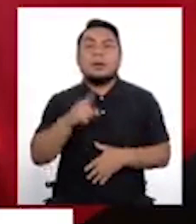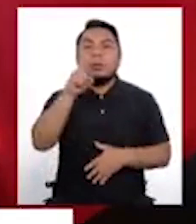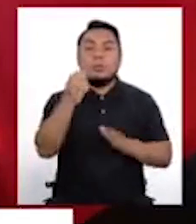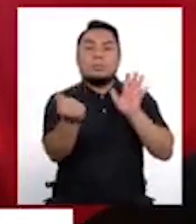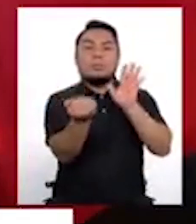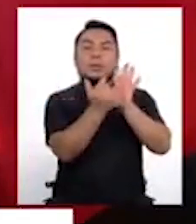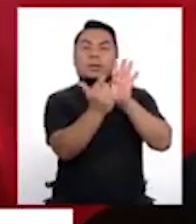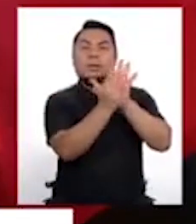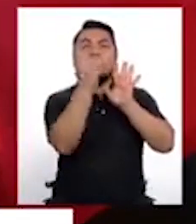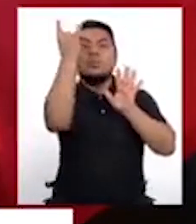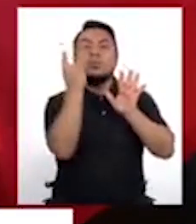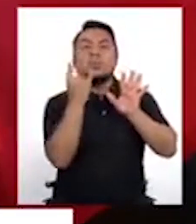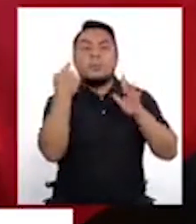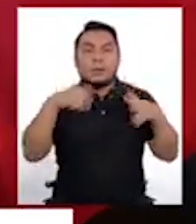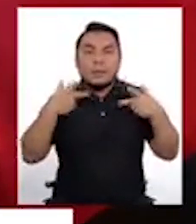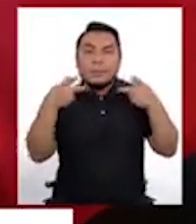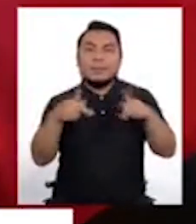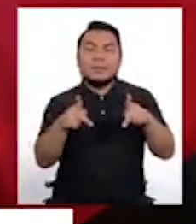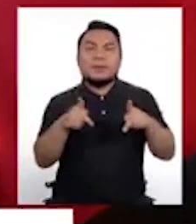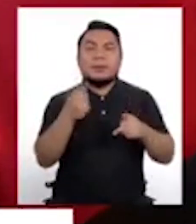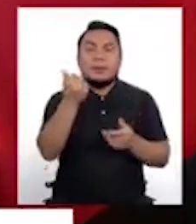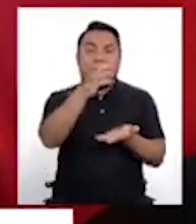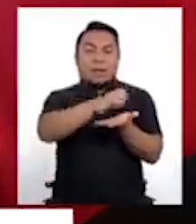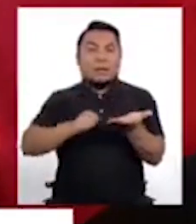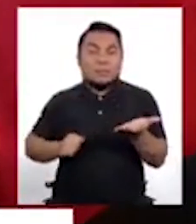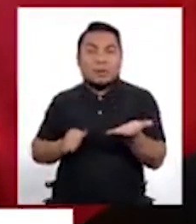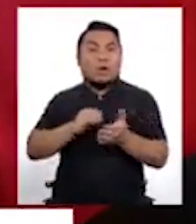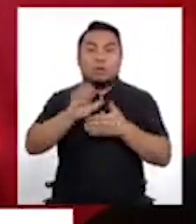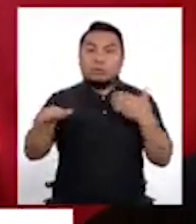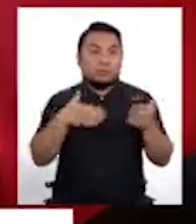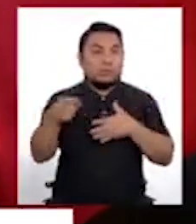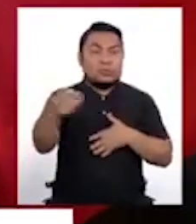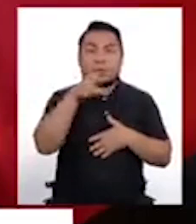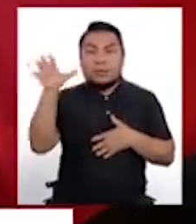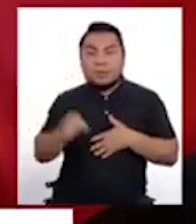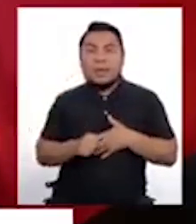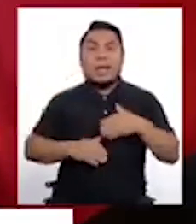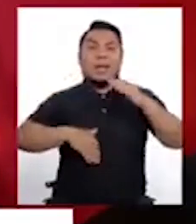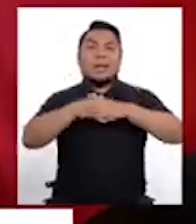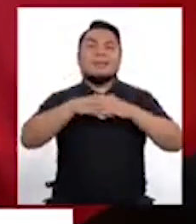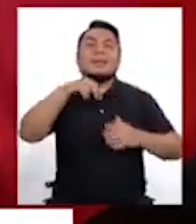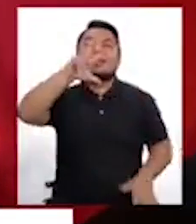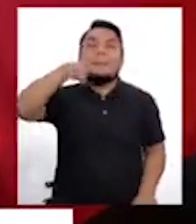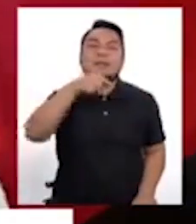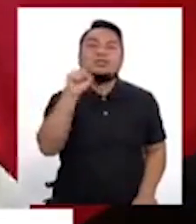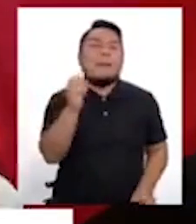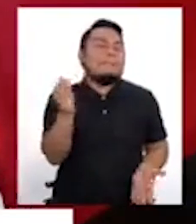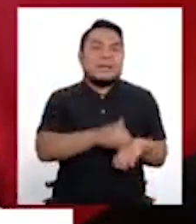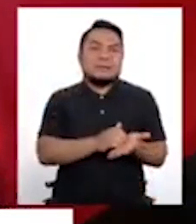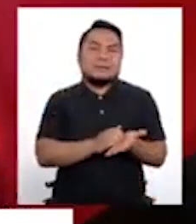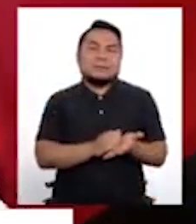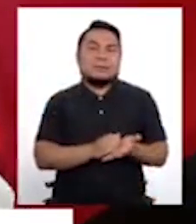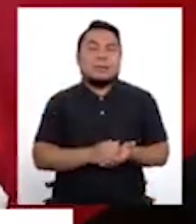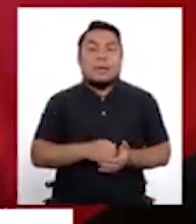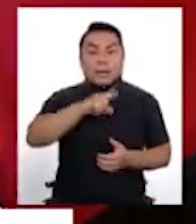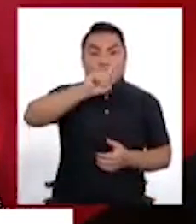de urgencia para permitir retirar a todos hasta 3.000 soles más. 1.000